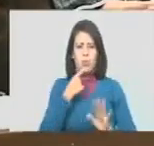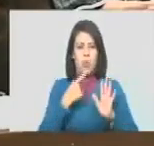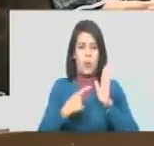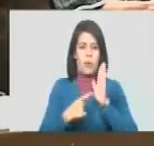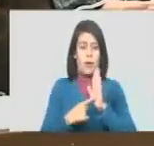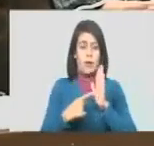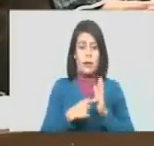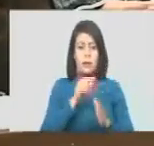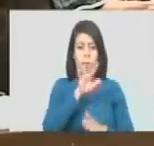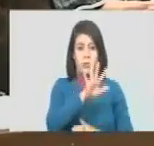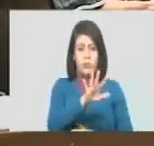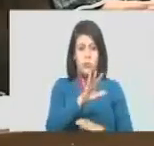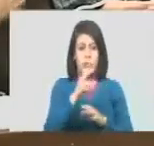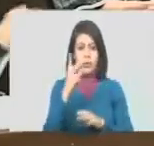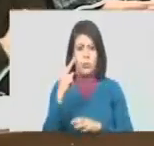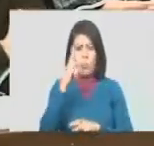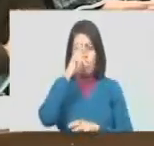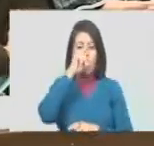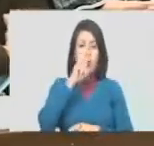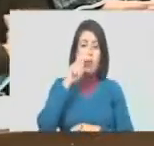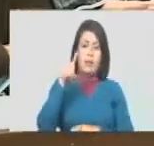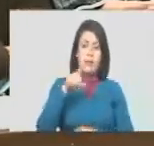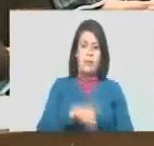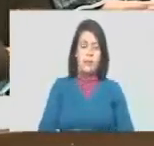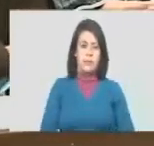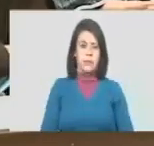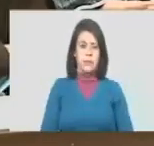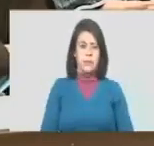cumpliendo 52 años